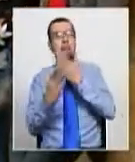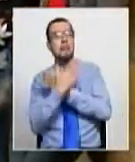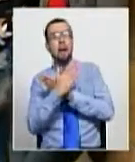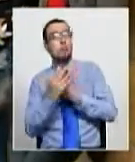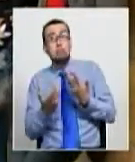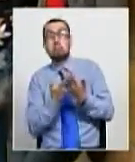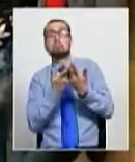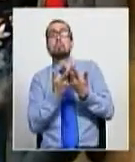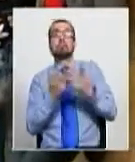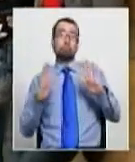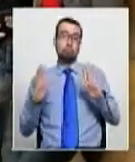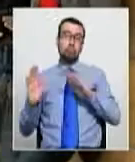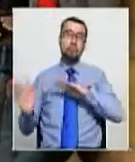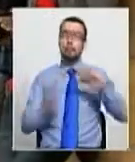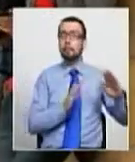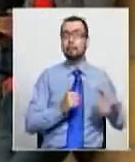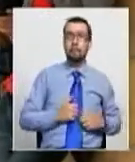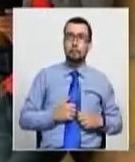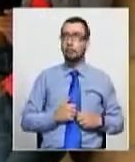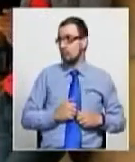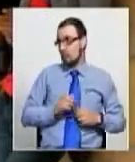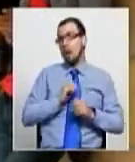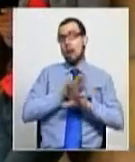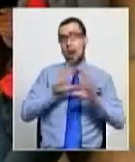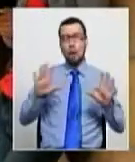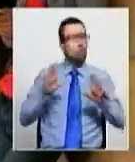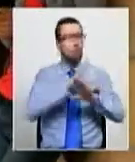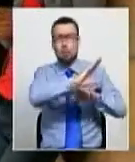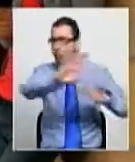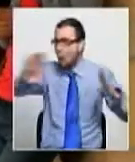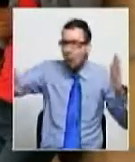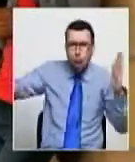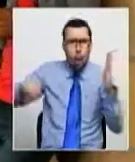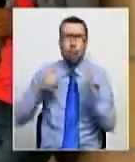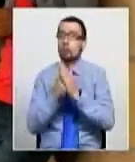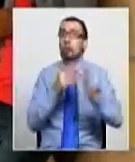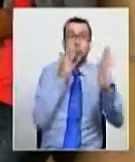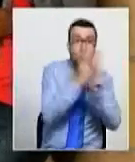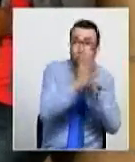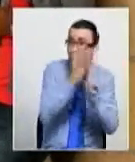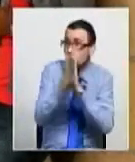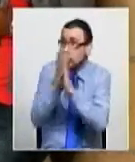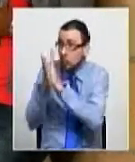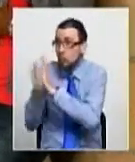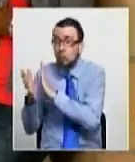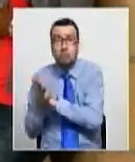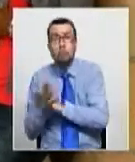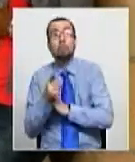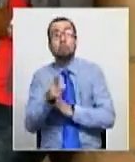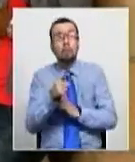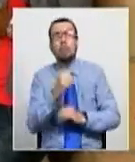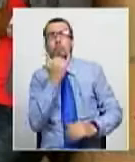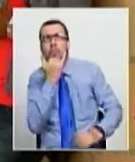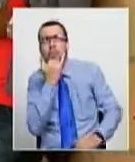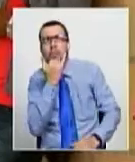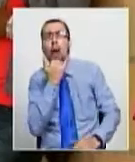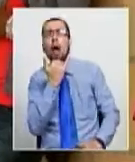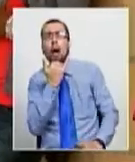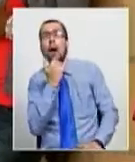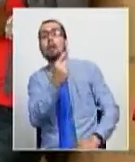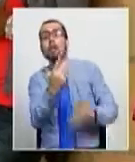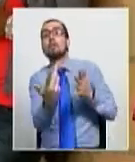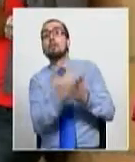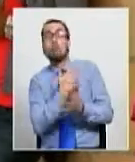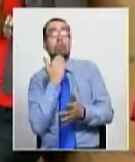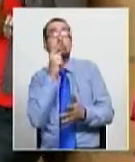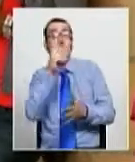todo los medios de comunicación deben de estar informando a la comunidad en general sobre todo lo que va a pasar con esto tan importante que son los